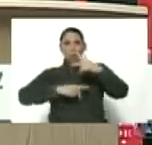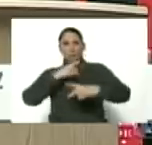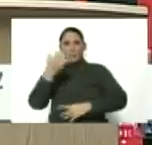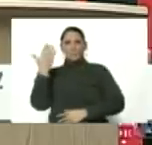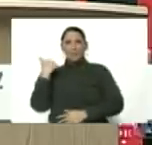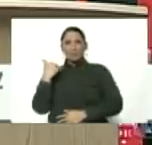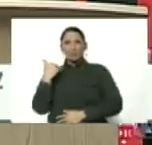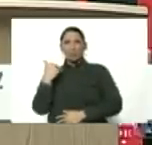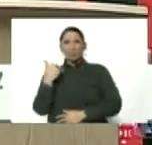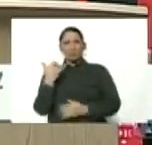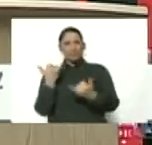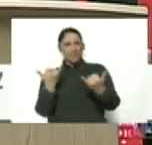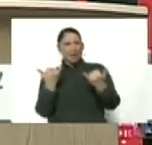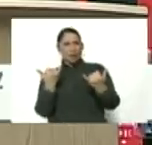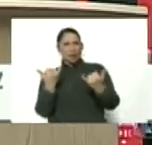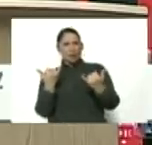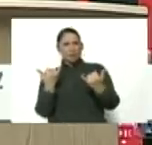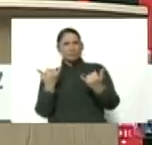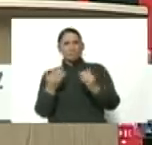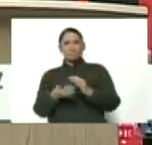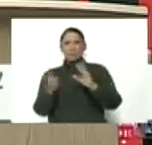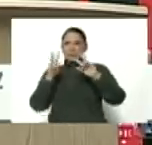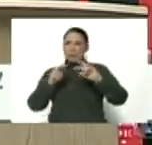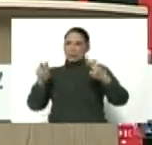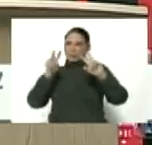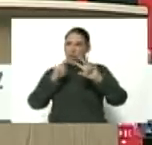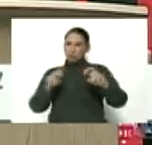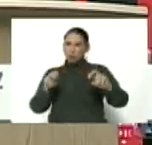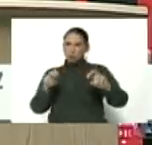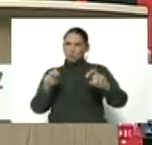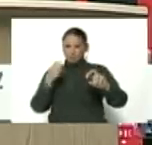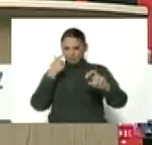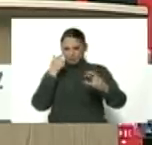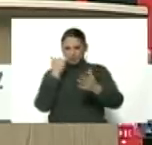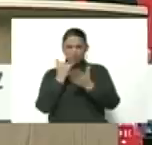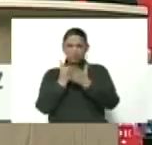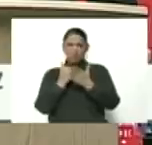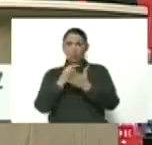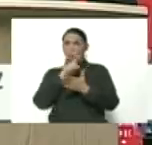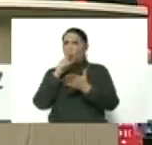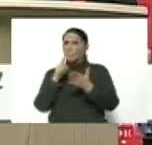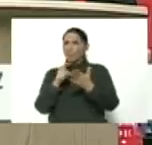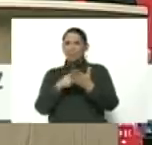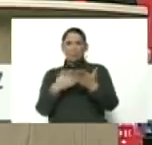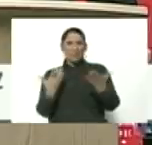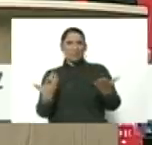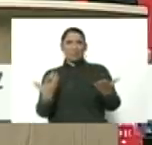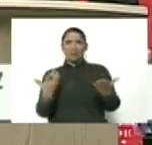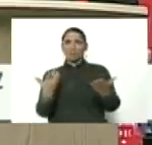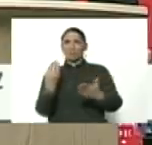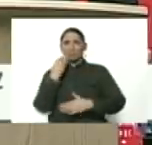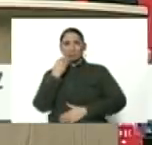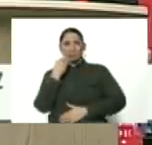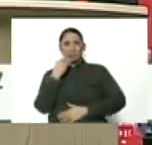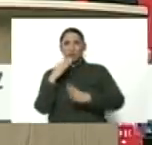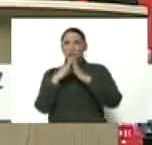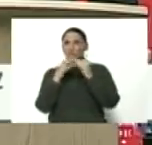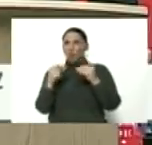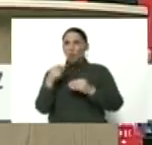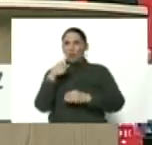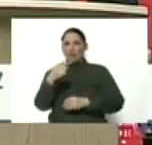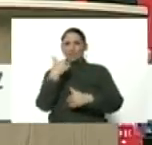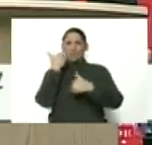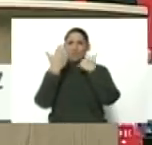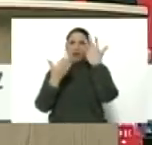reducción al absurdo, Rendón, de reducción al absurdo, porque es completamente absurda todas esas